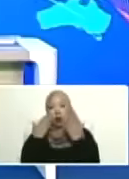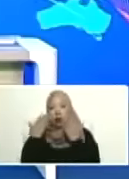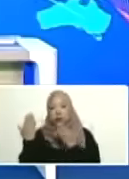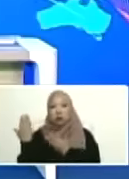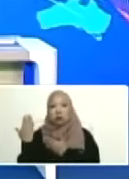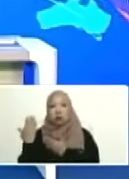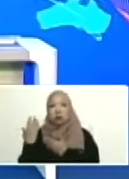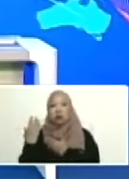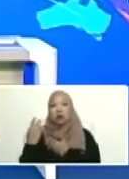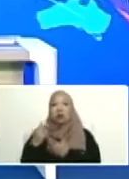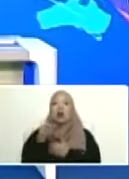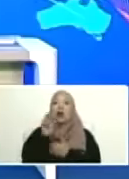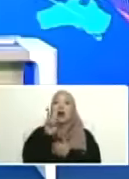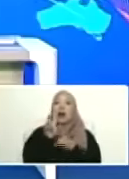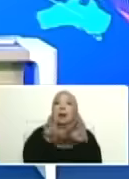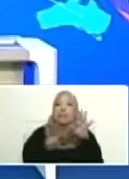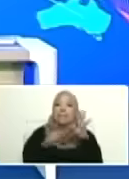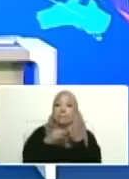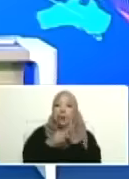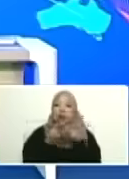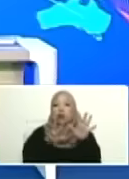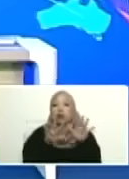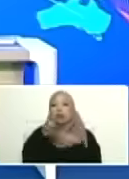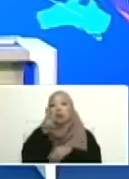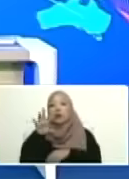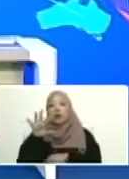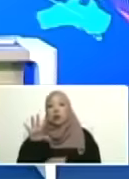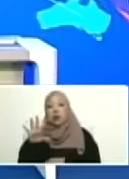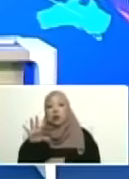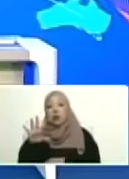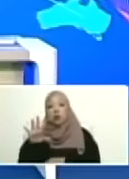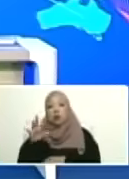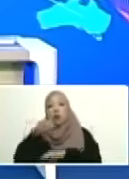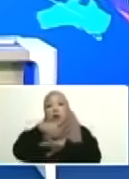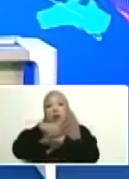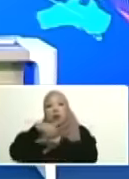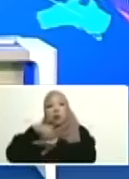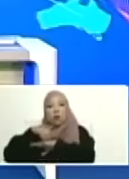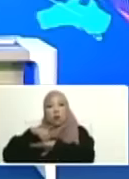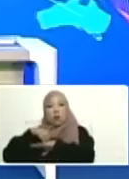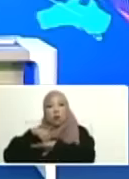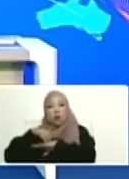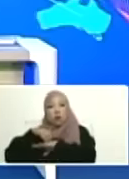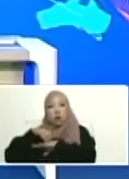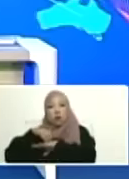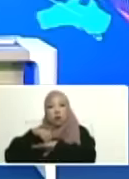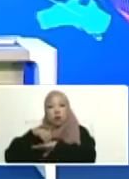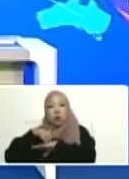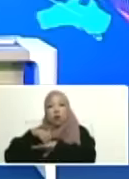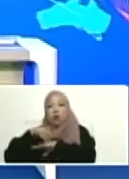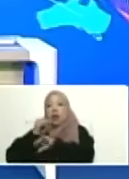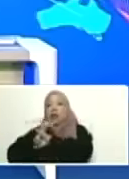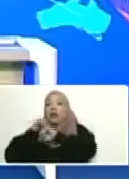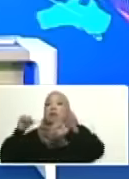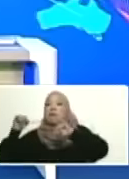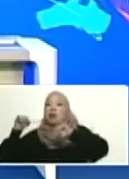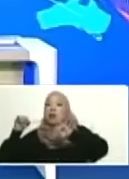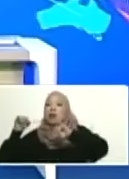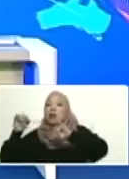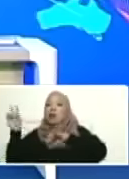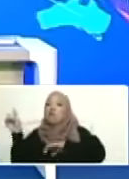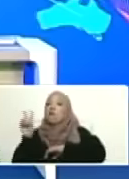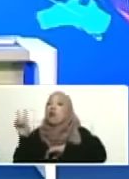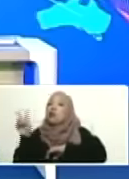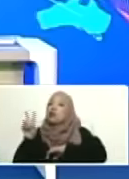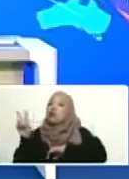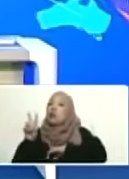En 1825, el Imperio Británico reconoce la independencia de Venezuela,